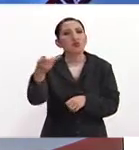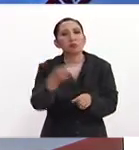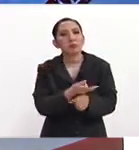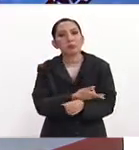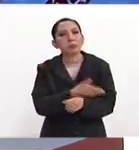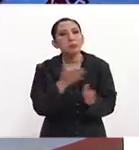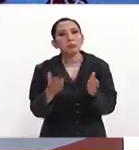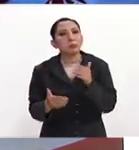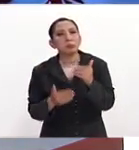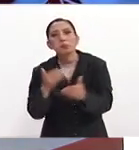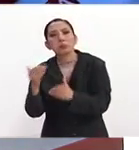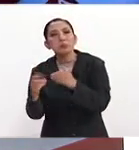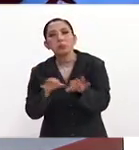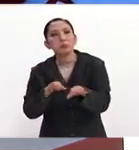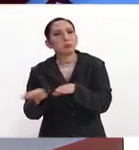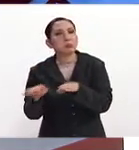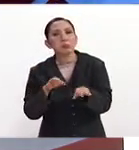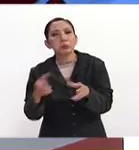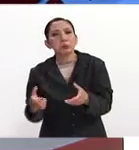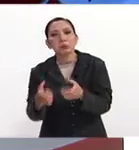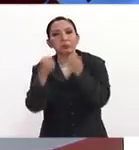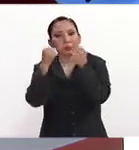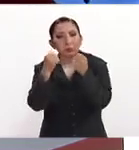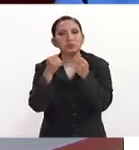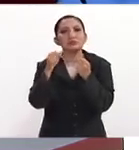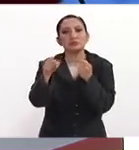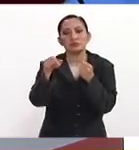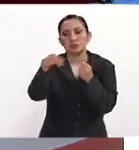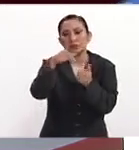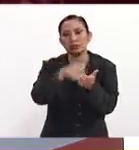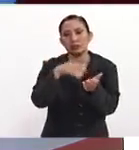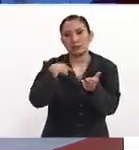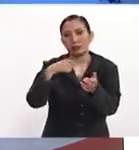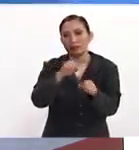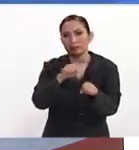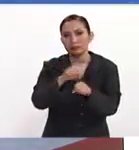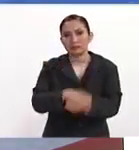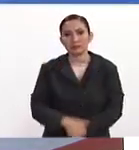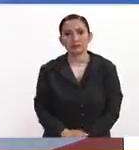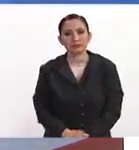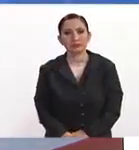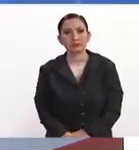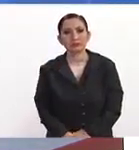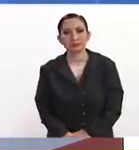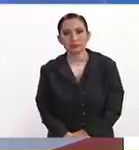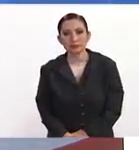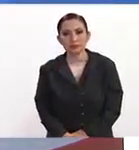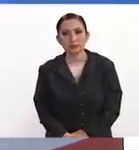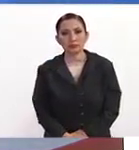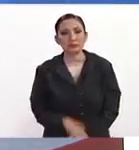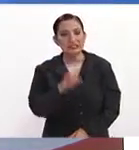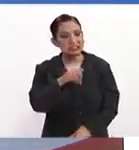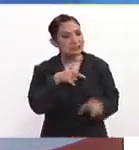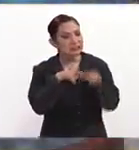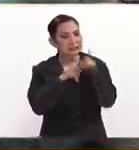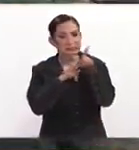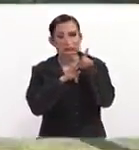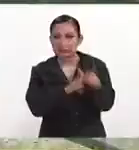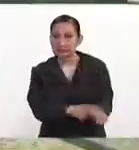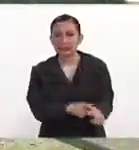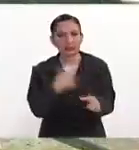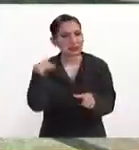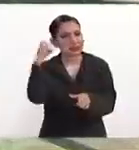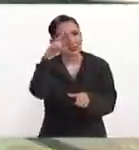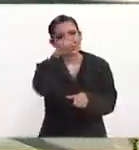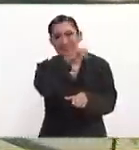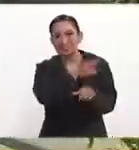van las labores de rescate tras este sismo. Sí, continúan, se han